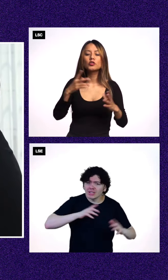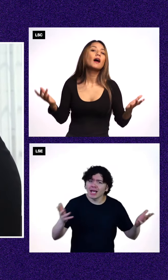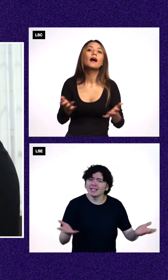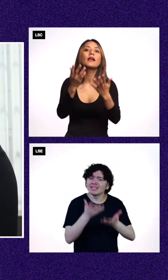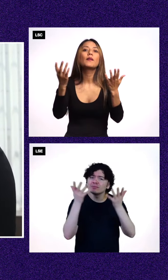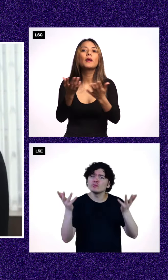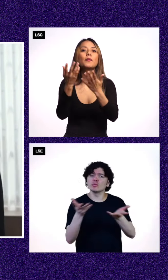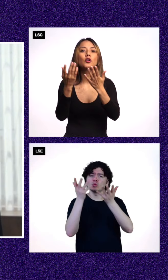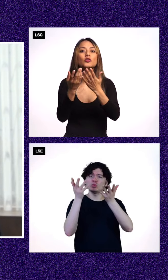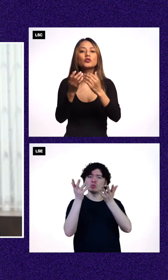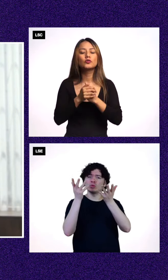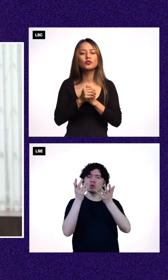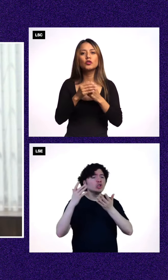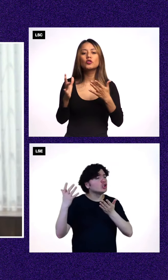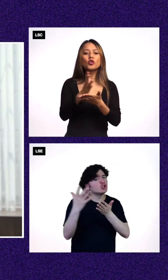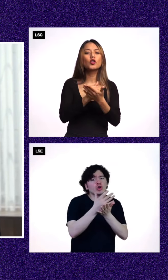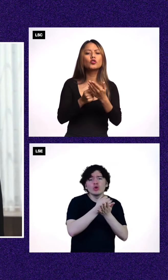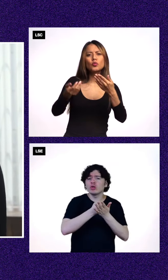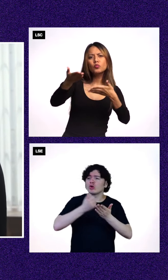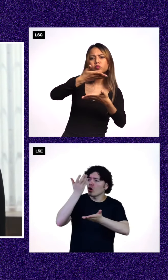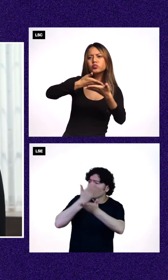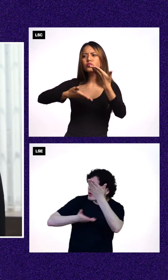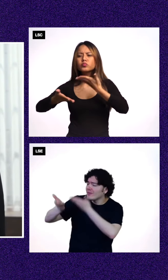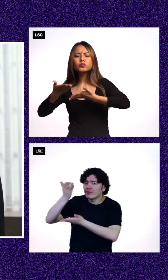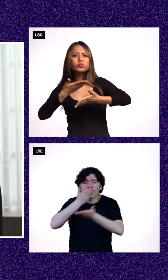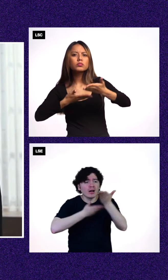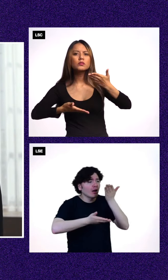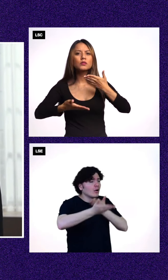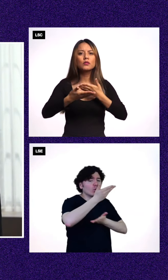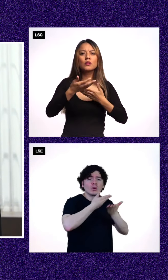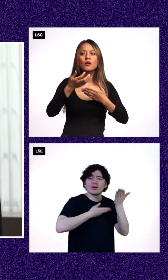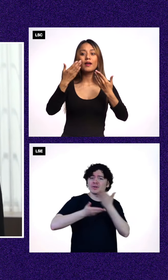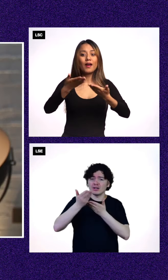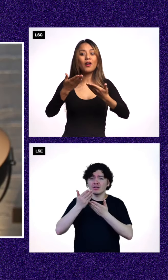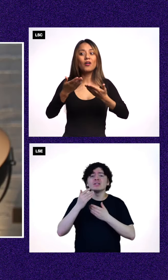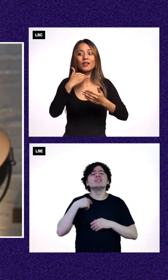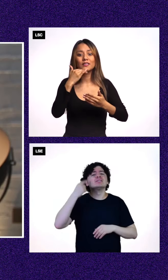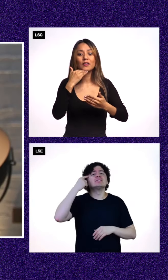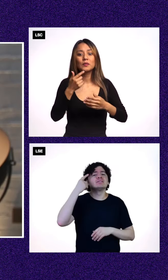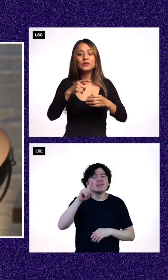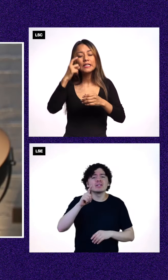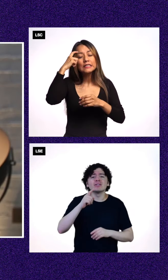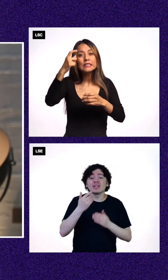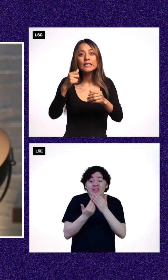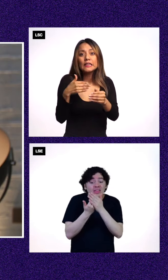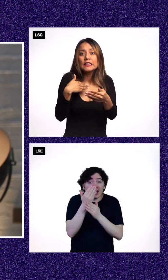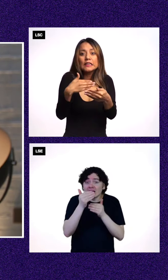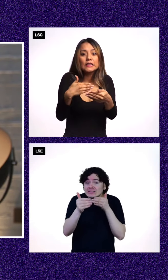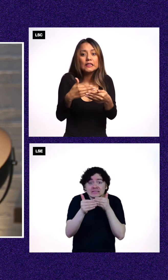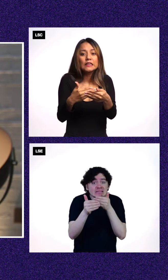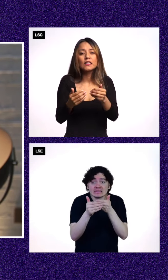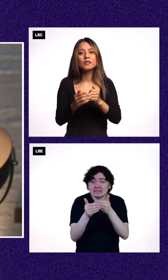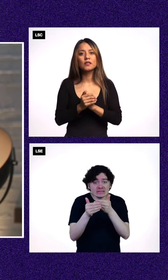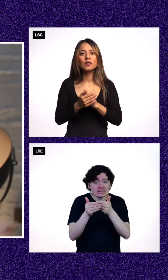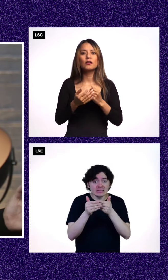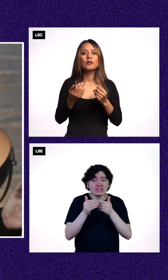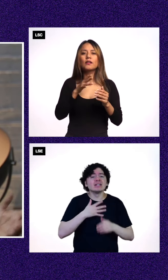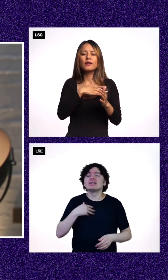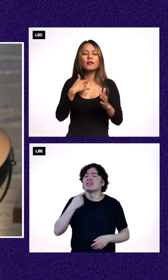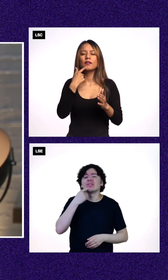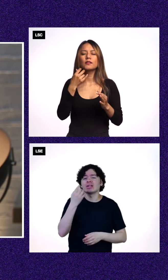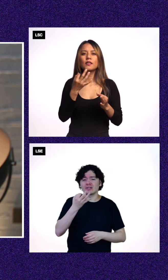a otros, y con mayor razón ahora que vemos que el día se acerca. En otras palabras, mientras más avanzamos, más